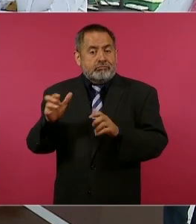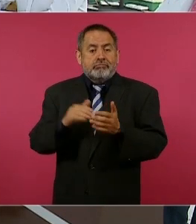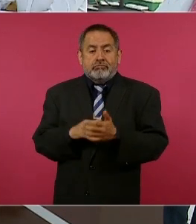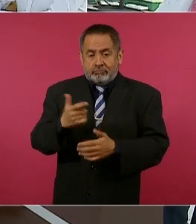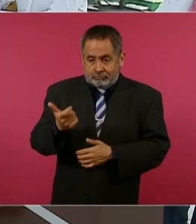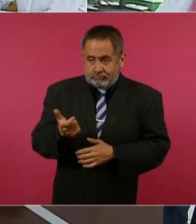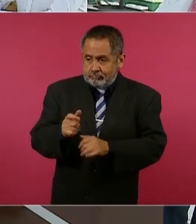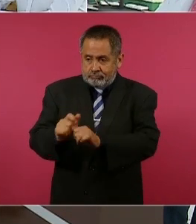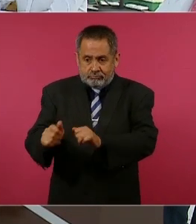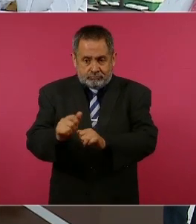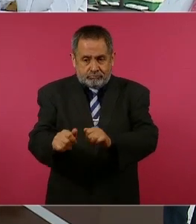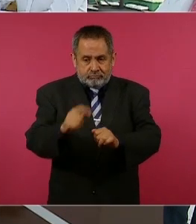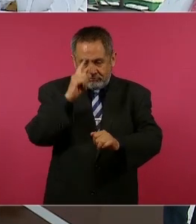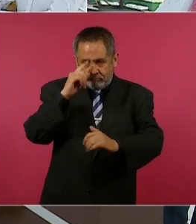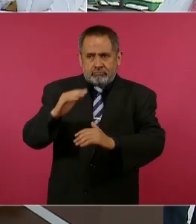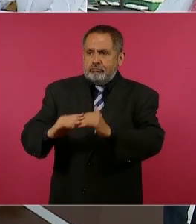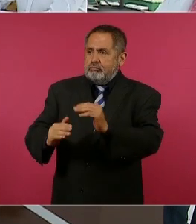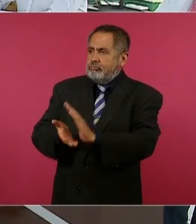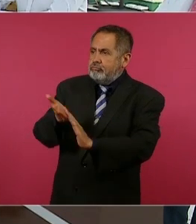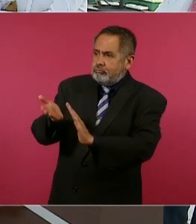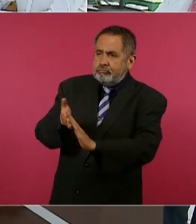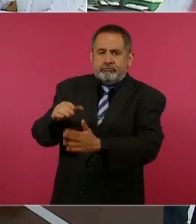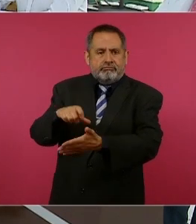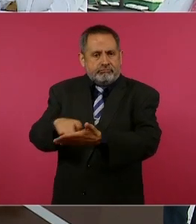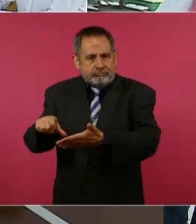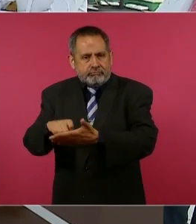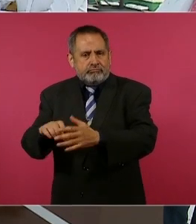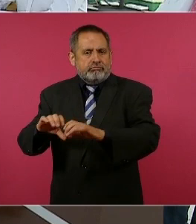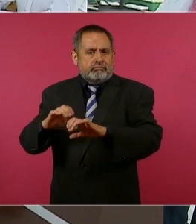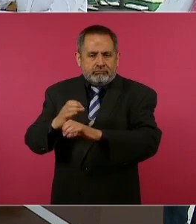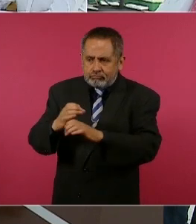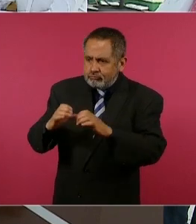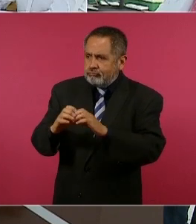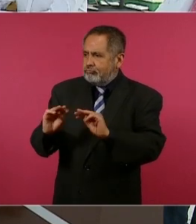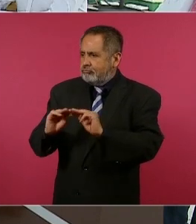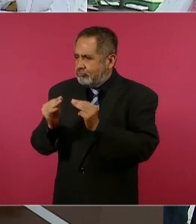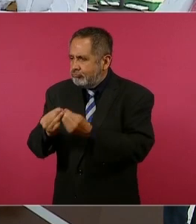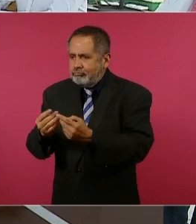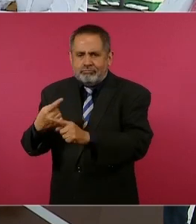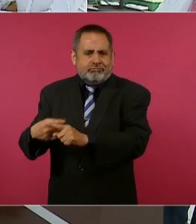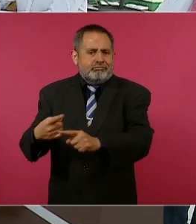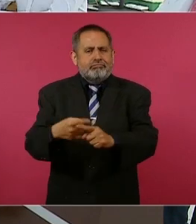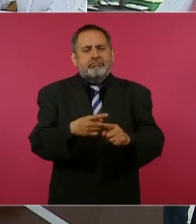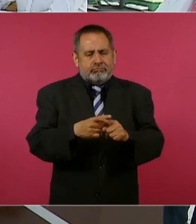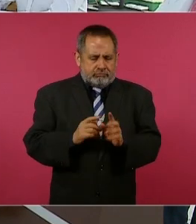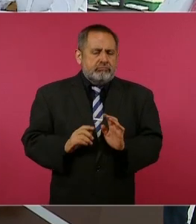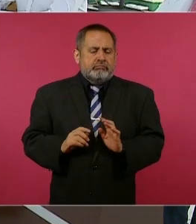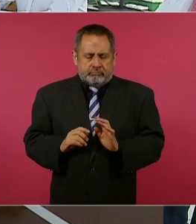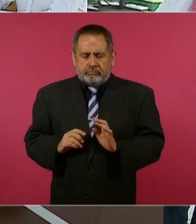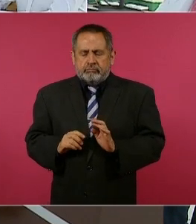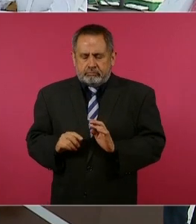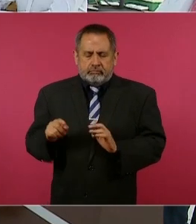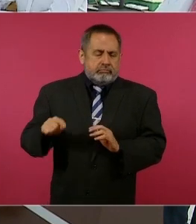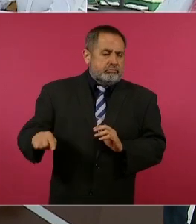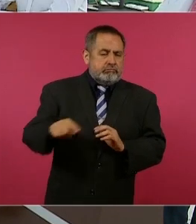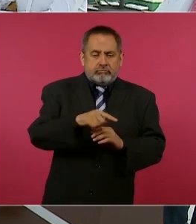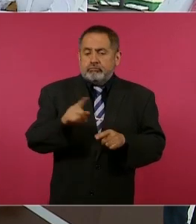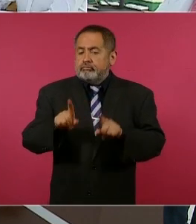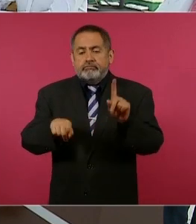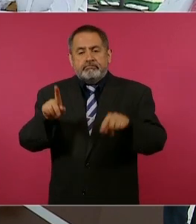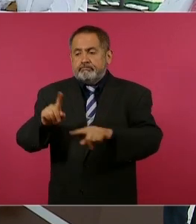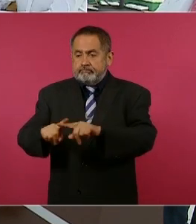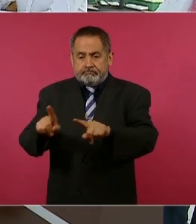648,800,000 pesos para infraestructura, equipo médico o mobiliario, según de acuerdo a las necesidades de cada centro de